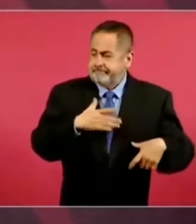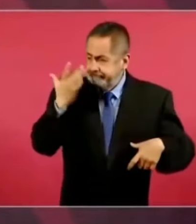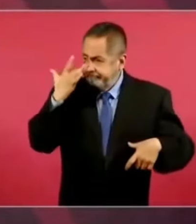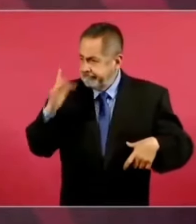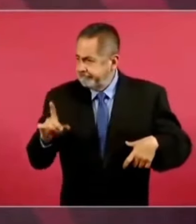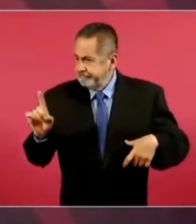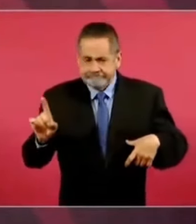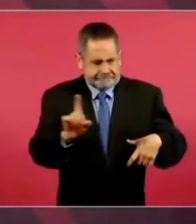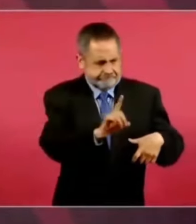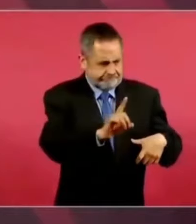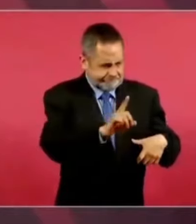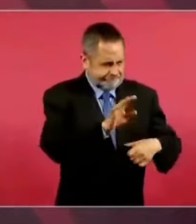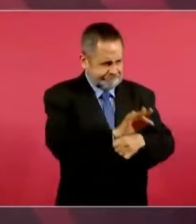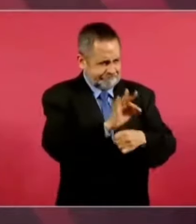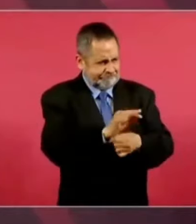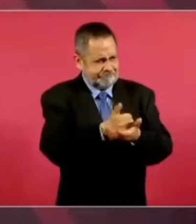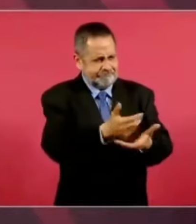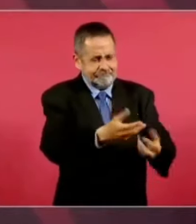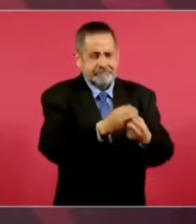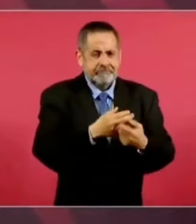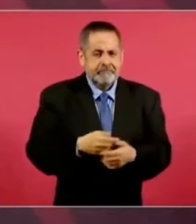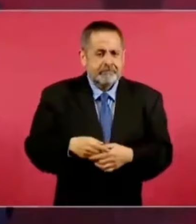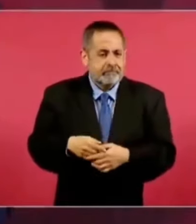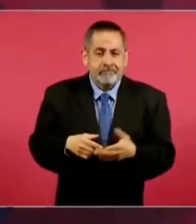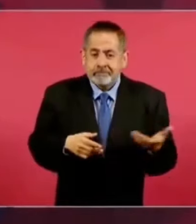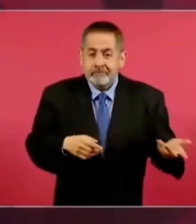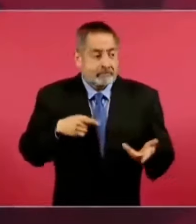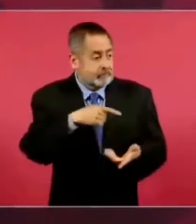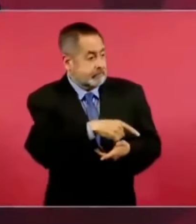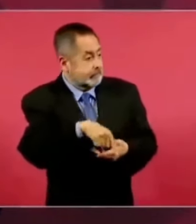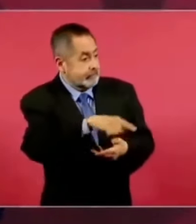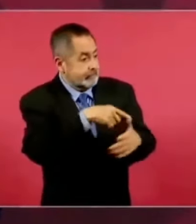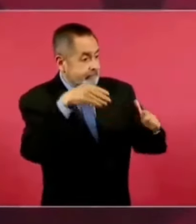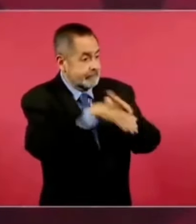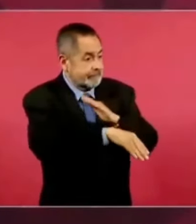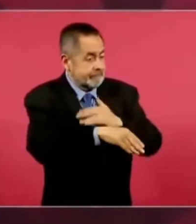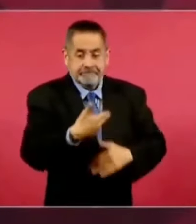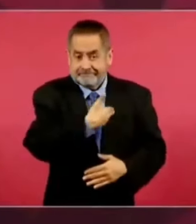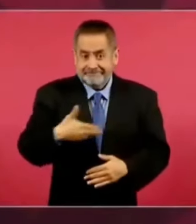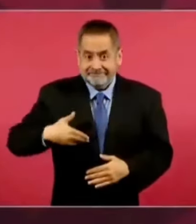del pueblo, de la nación, si los rescató en una crisis.